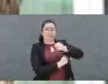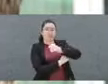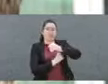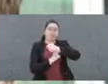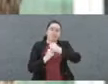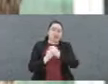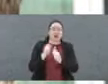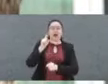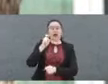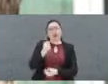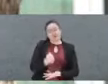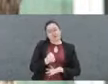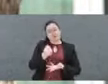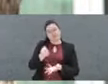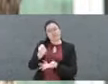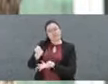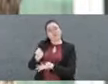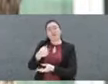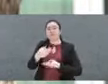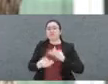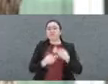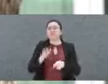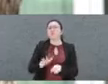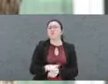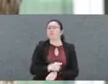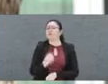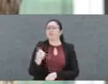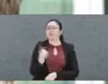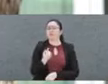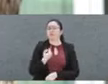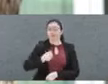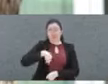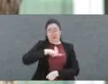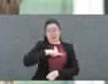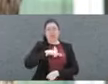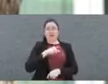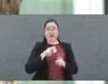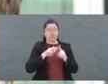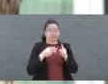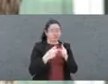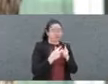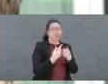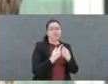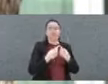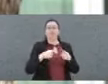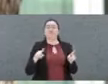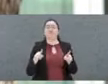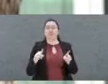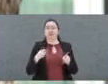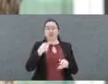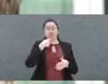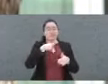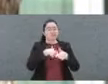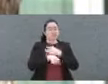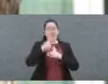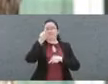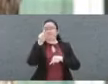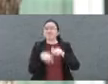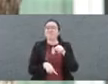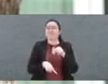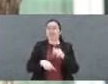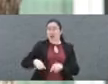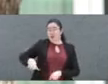en drenaje, todo eso es gracias a que se tiene una visión distinta, se acaba con la corrupción, se gobierna de manera